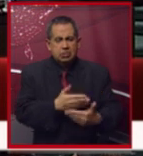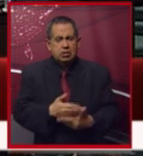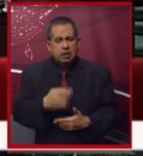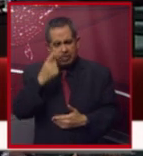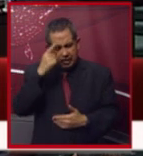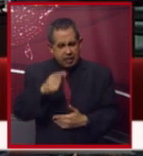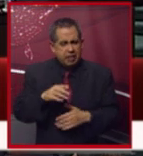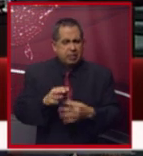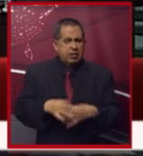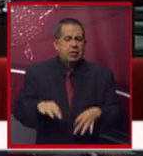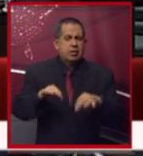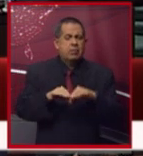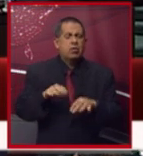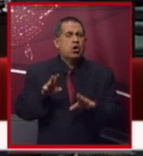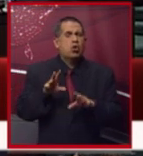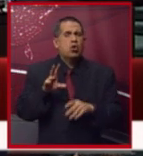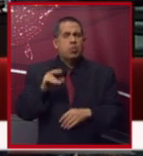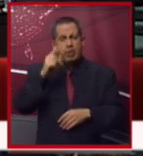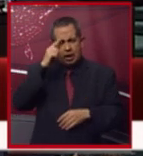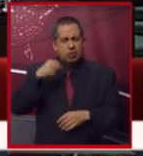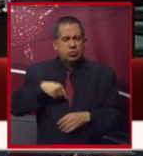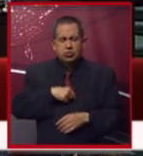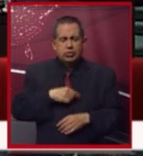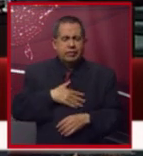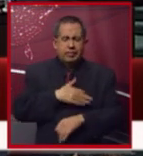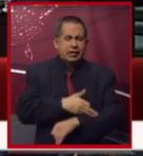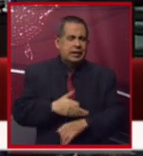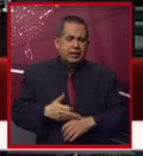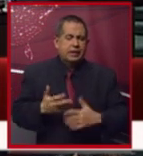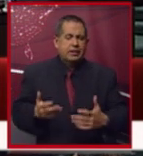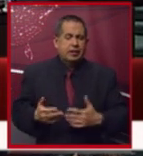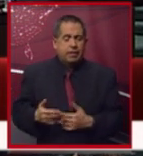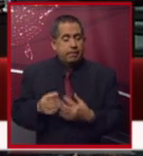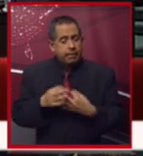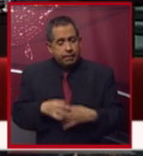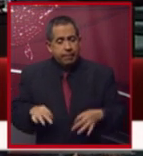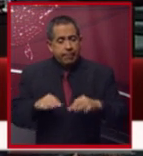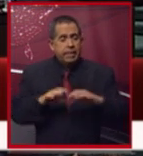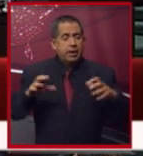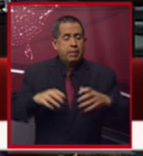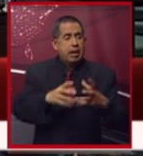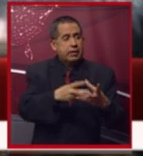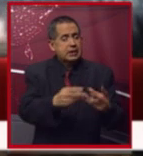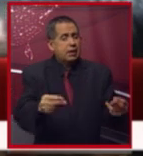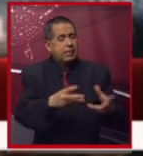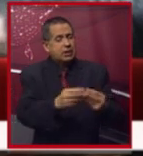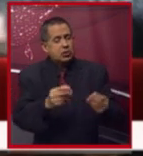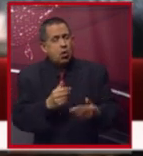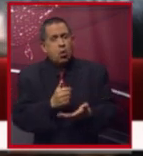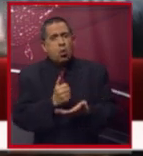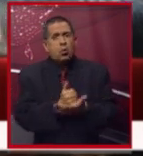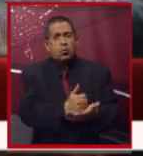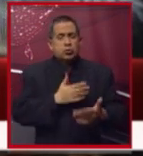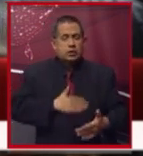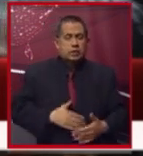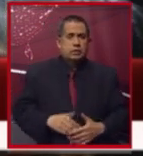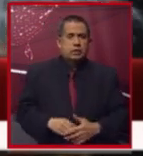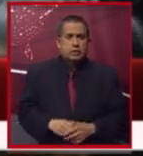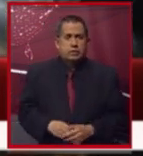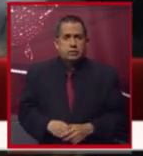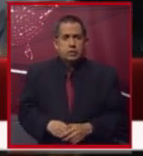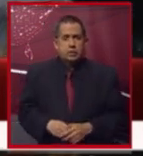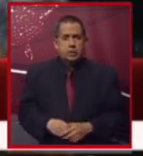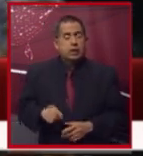justicia, pero no para nosotros los familiares, sino a nuestros desaparecidos. En la misiva leída por su